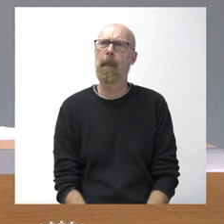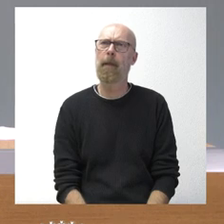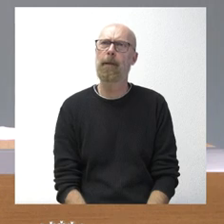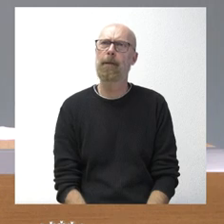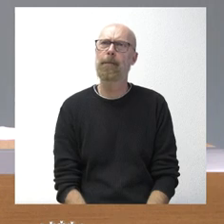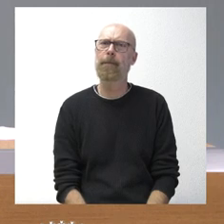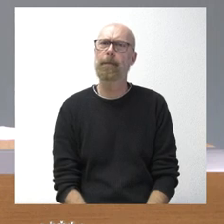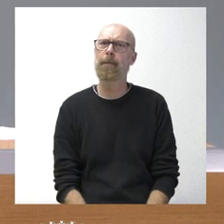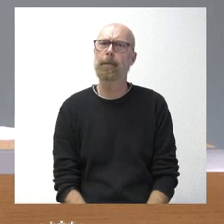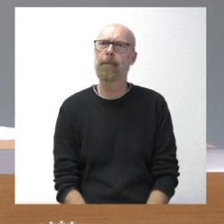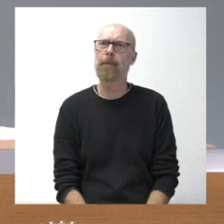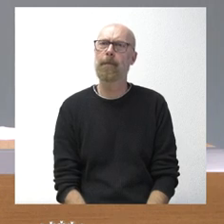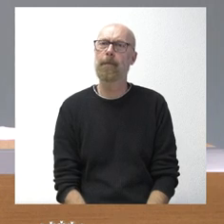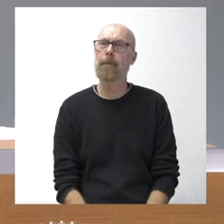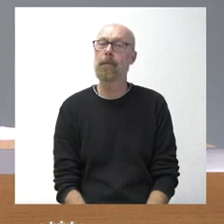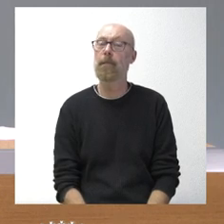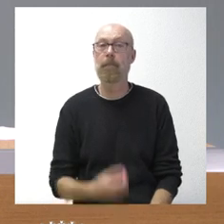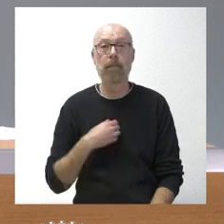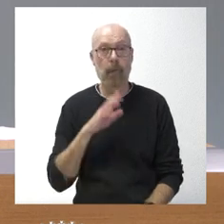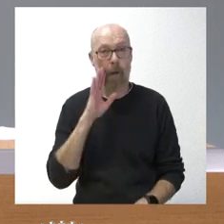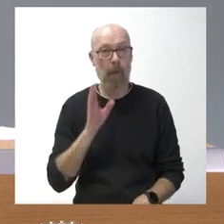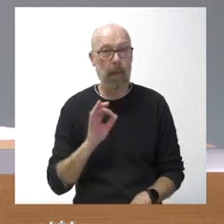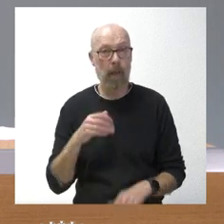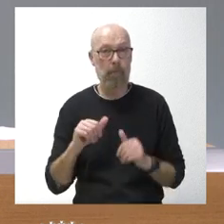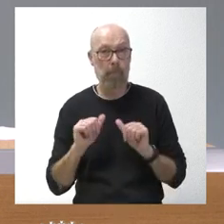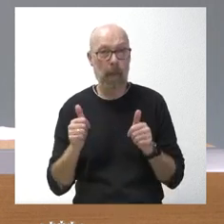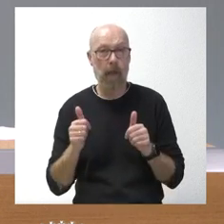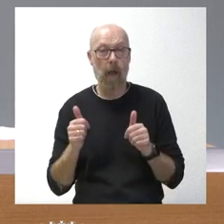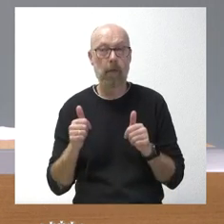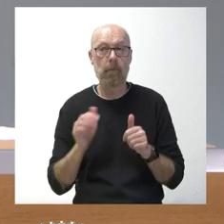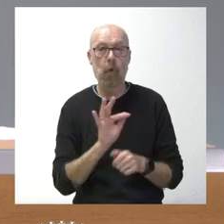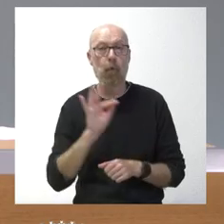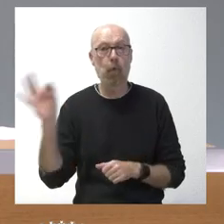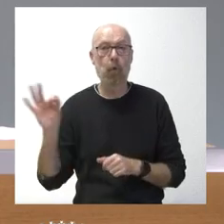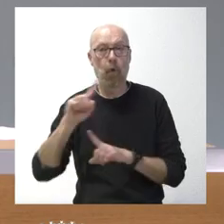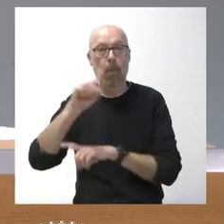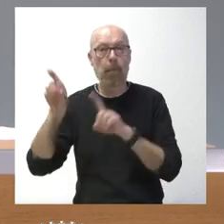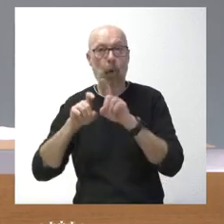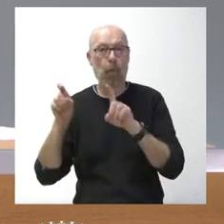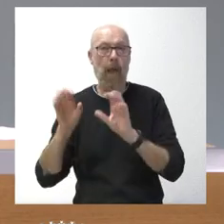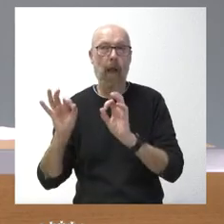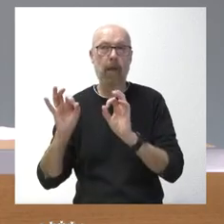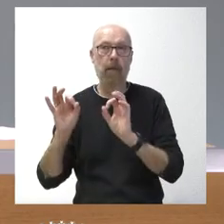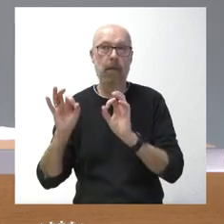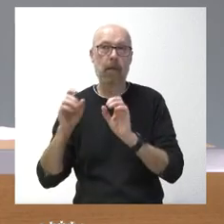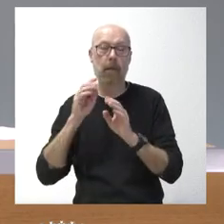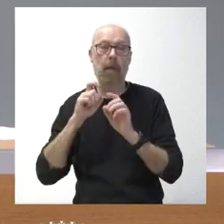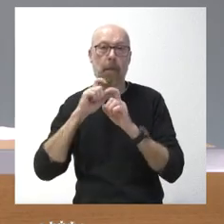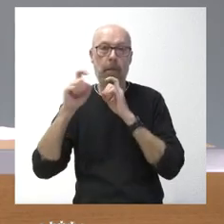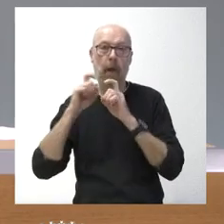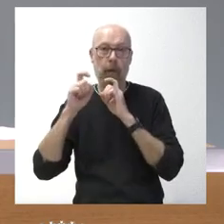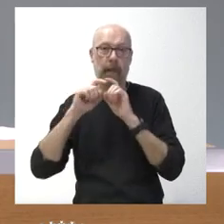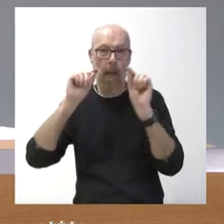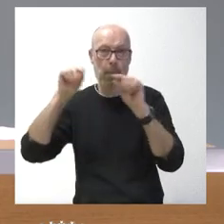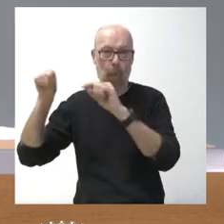ello si os parece abrimos ya el turno semanal con los periodistas de las diferentes